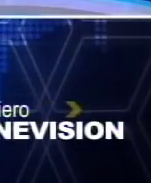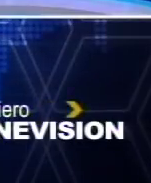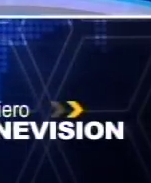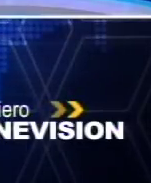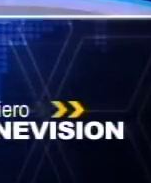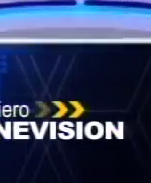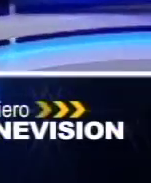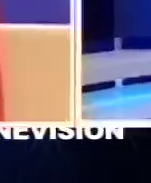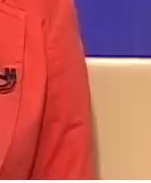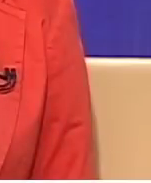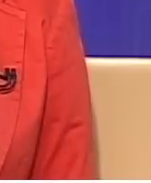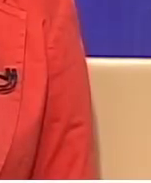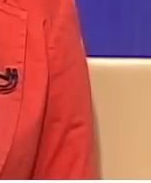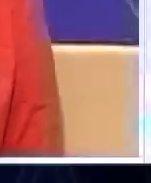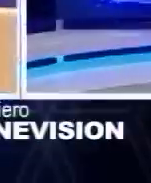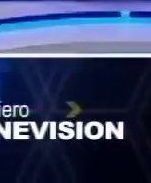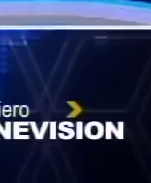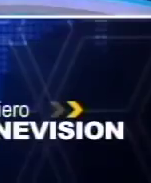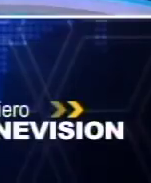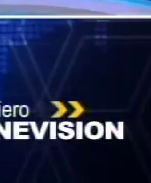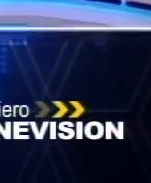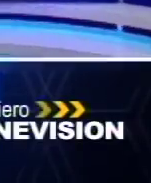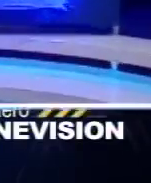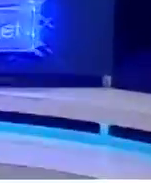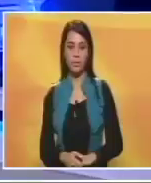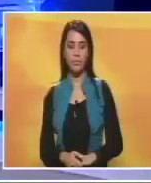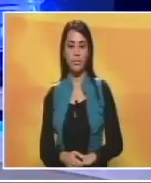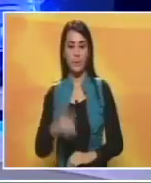Gracias, Lirio. Así concluye la emisión meridiana de su Noticiero